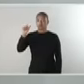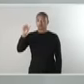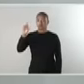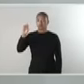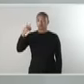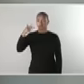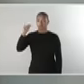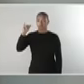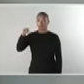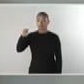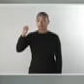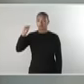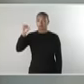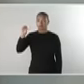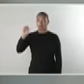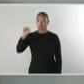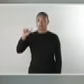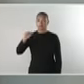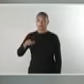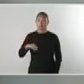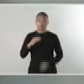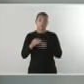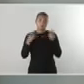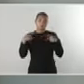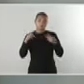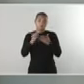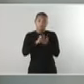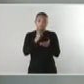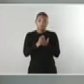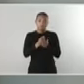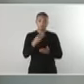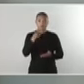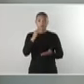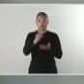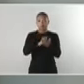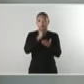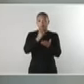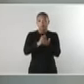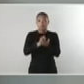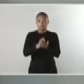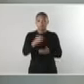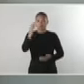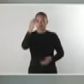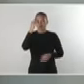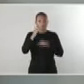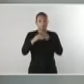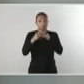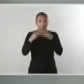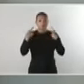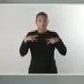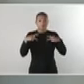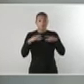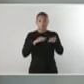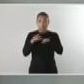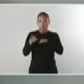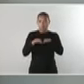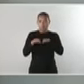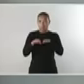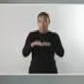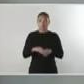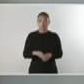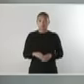Ochoa estimados tamaulipecos por el bien de Tamaulipas con los empresarios y trabajadores